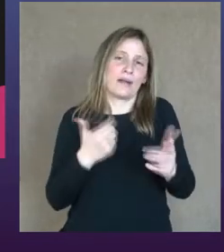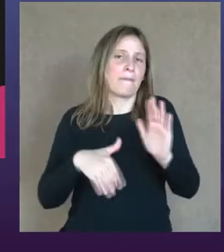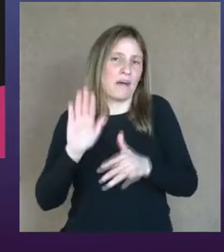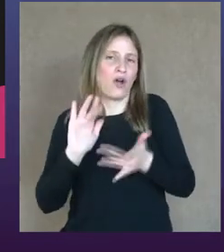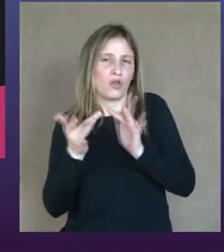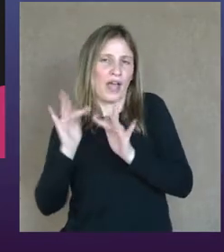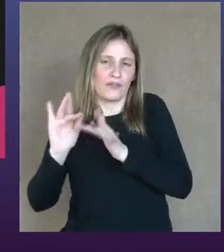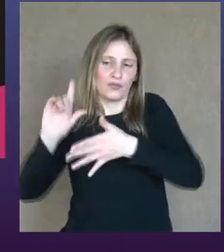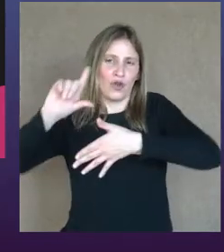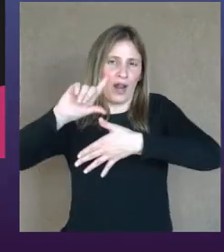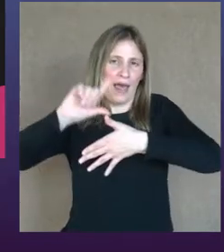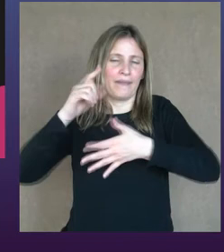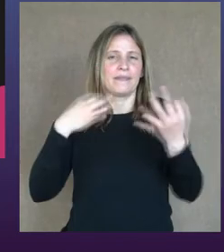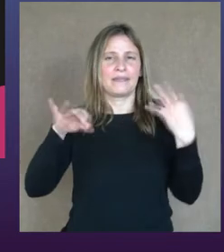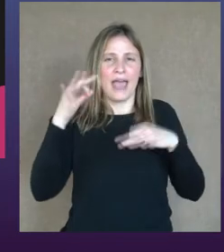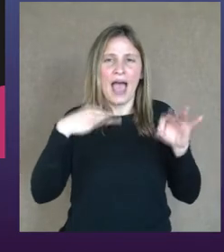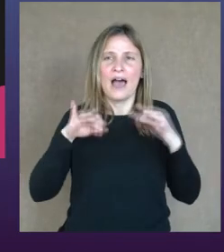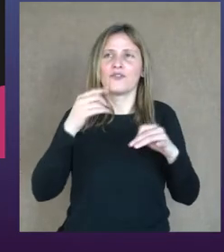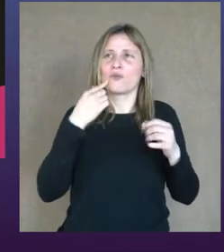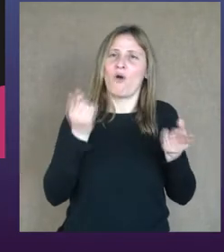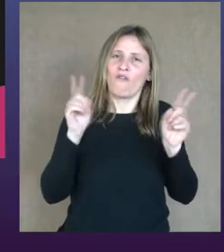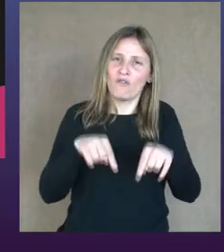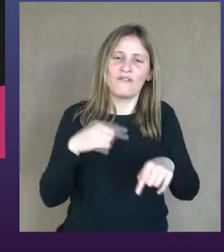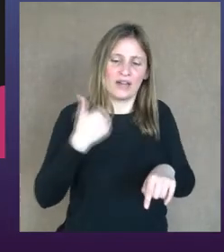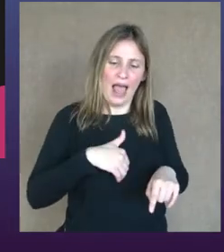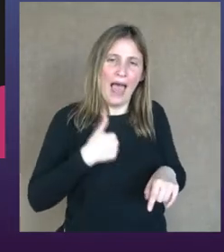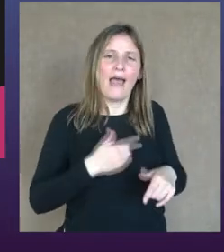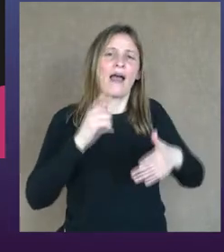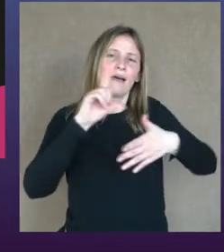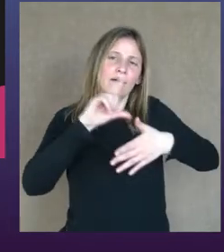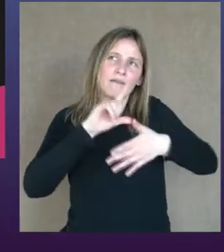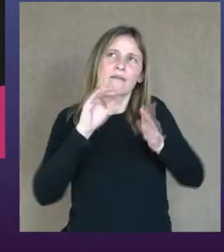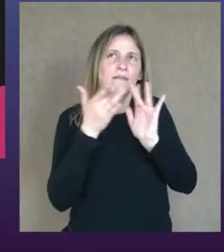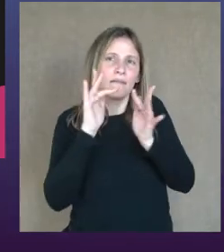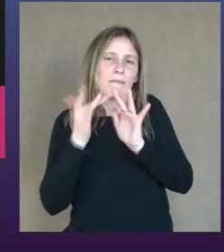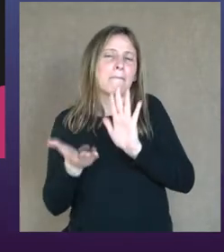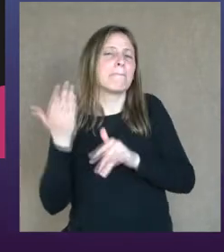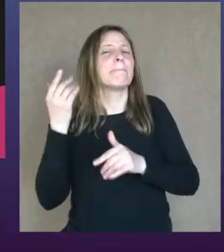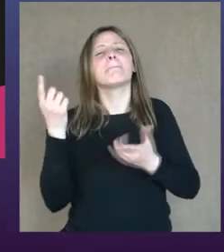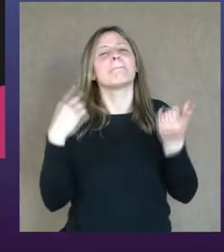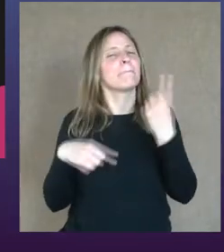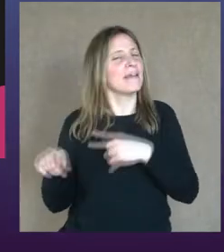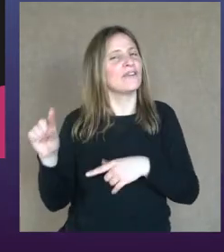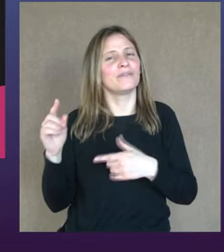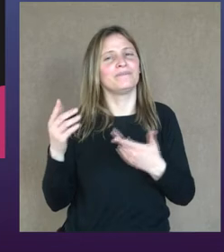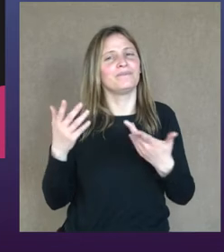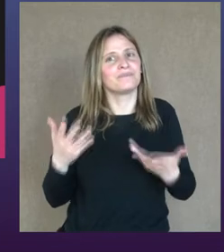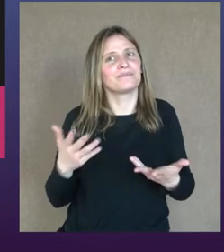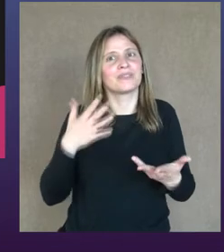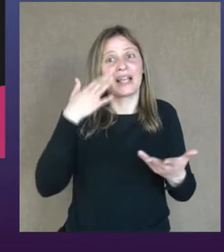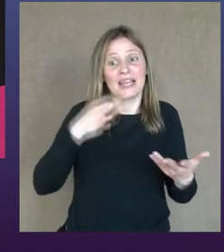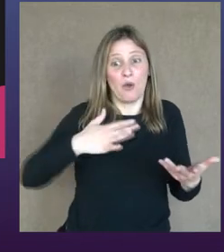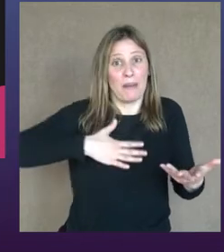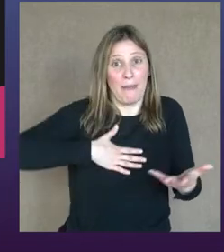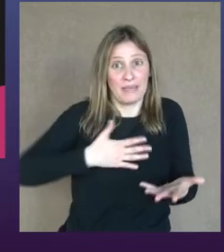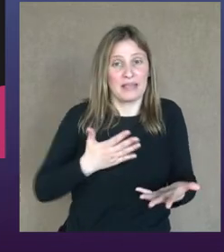poder conectar con mis raíces y con Latinoamérica, pero es, para mí